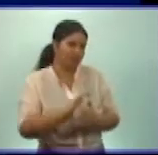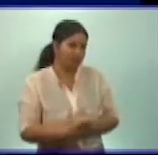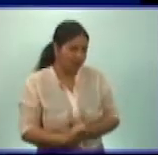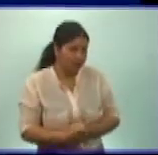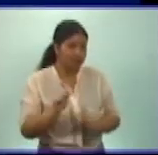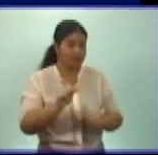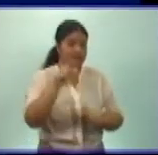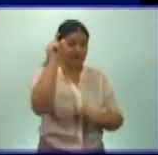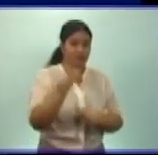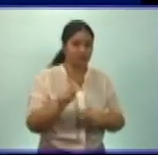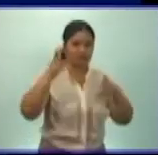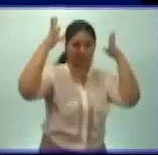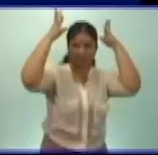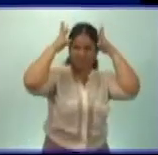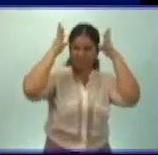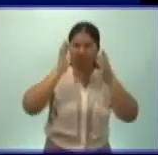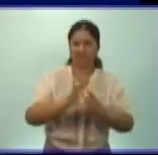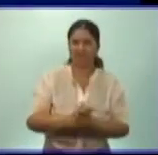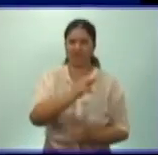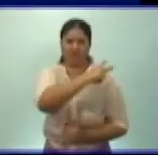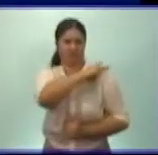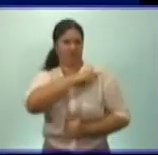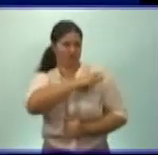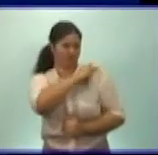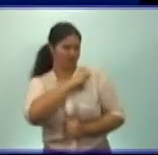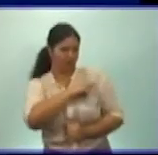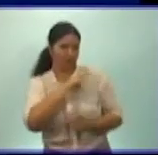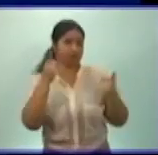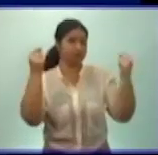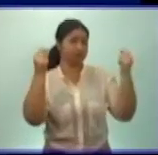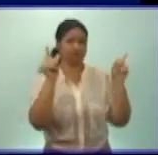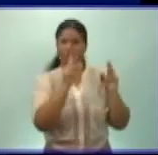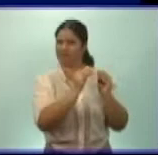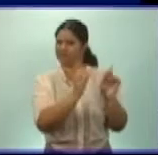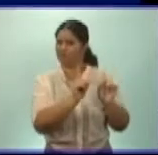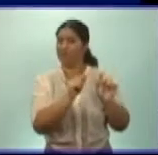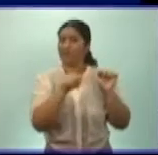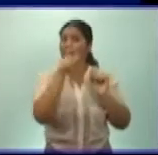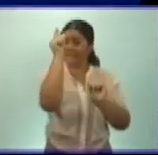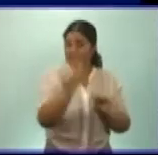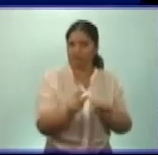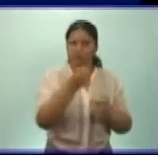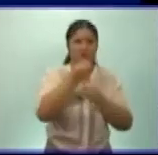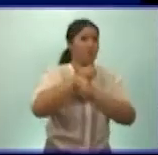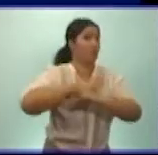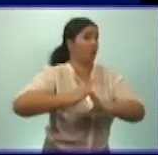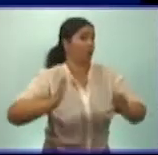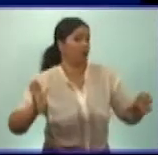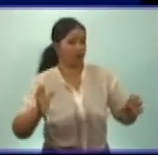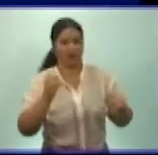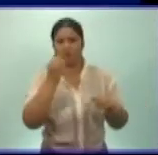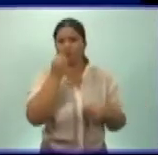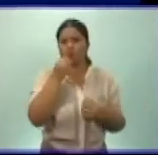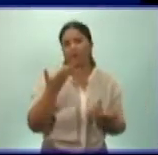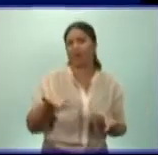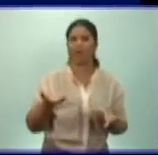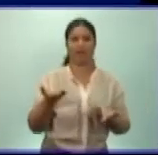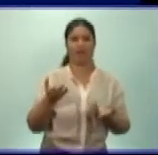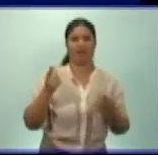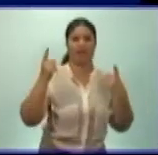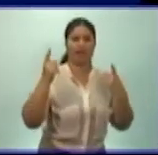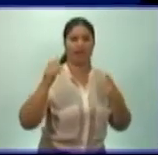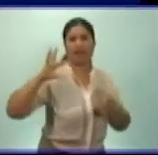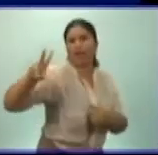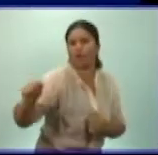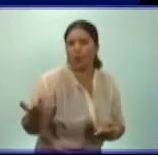mentiroso, charlatán, fanfarrón, pícaro, enamorado, etc. Un elemento que